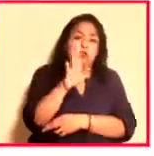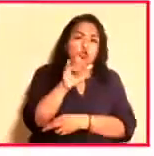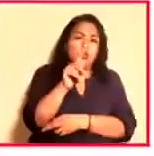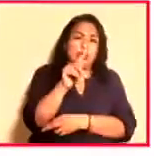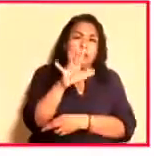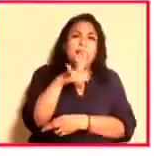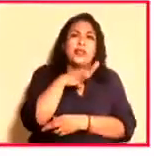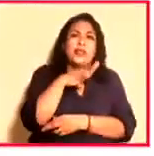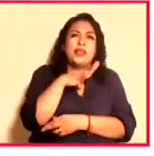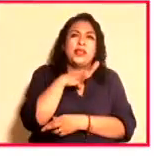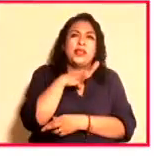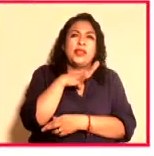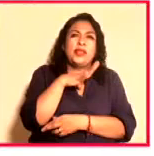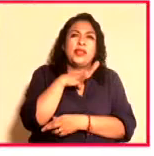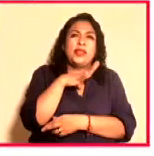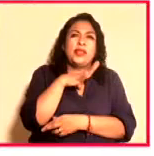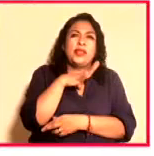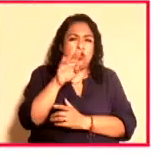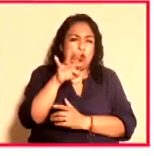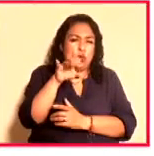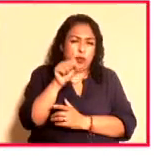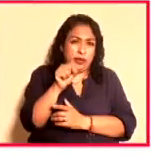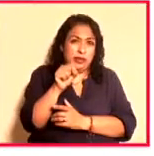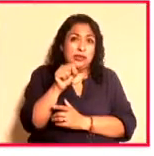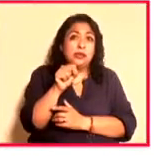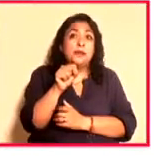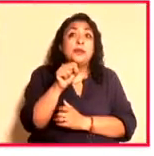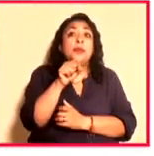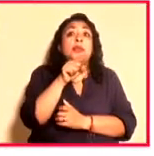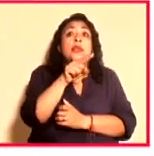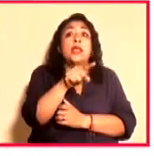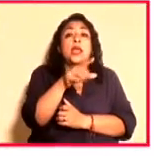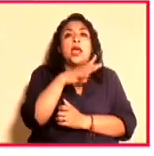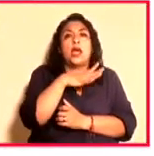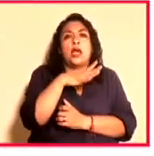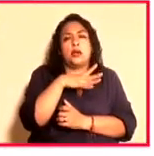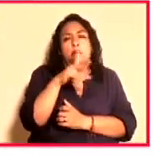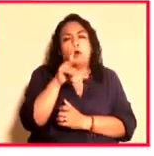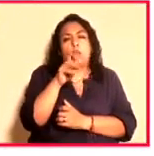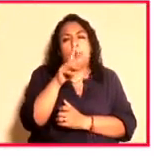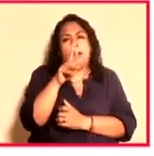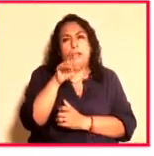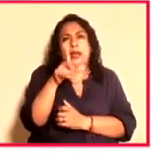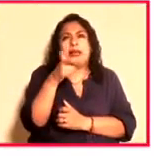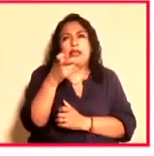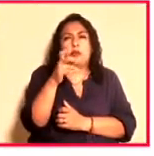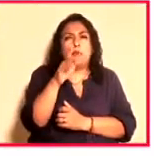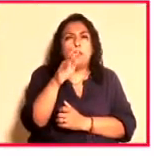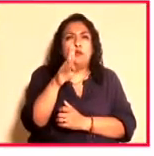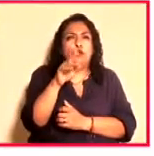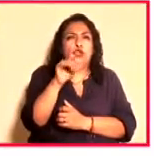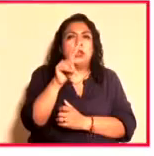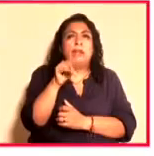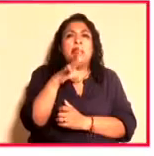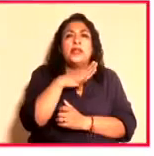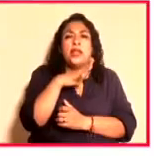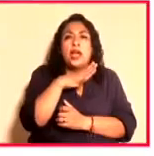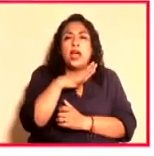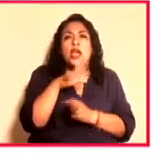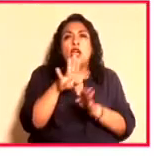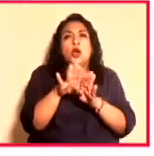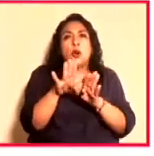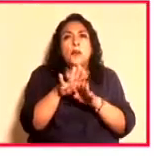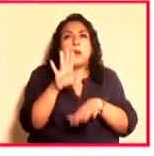adobes. Bustamante es su panadería, es proverbial. Bustamante es su cañón que tiene más